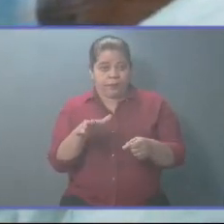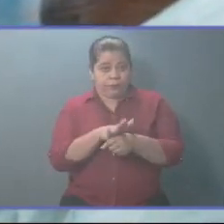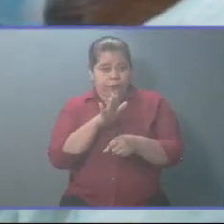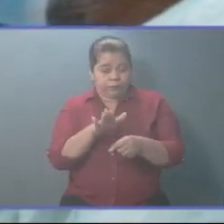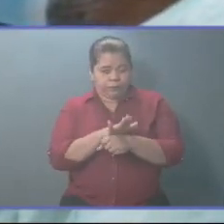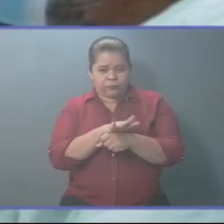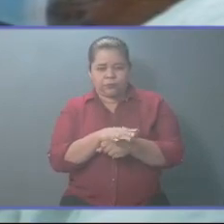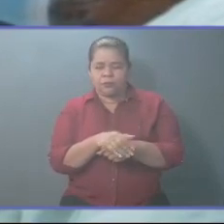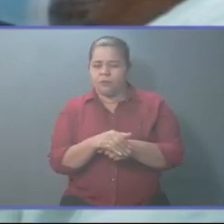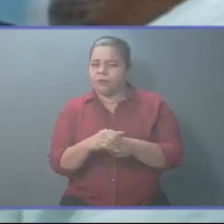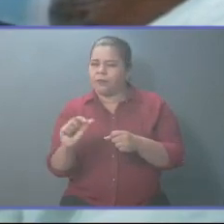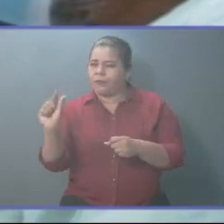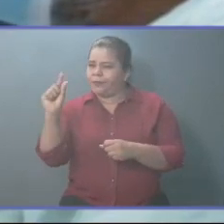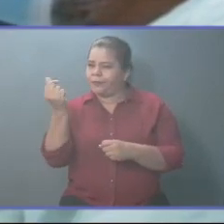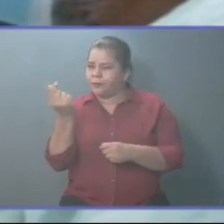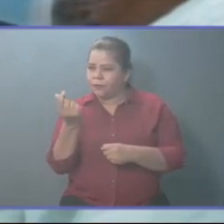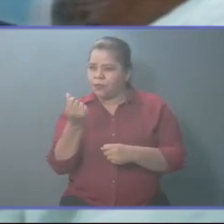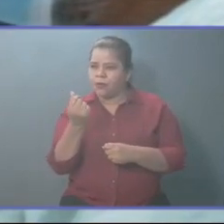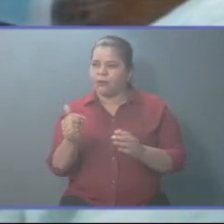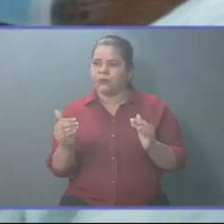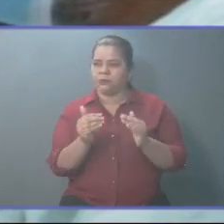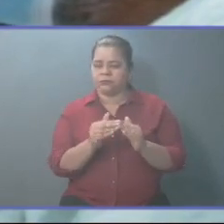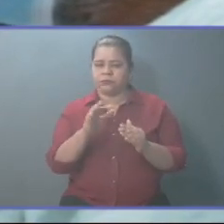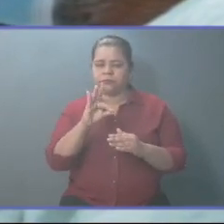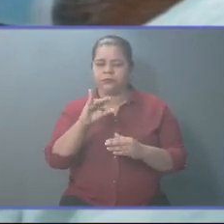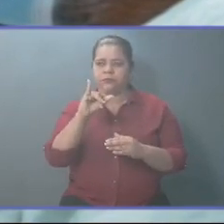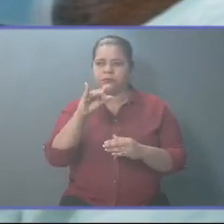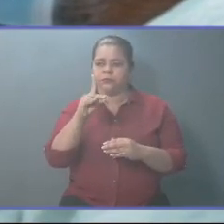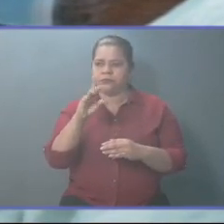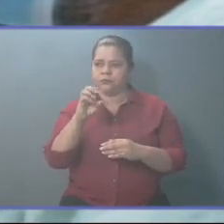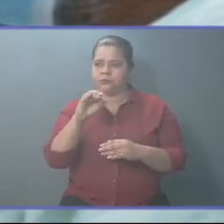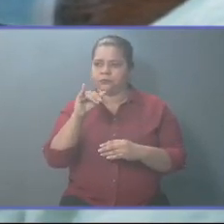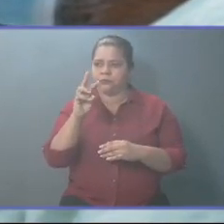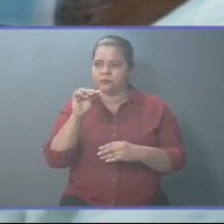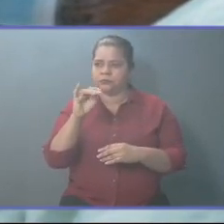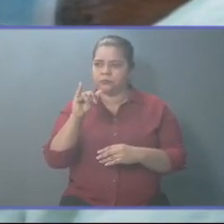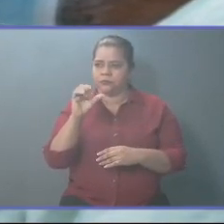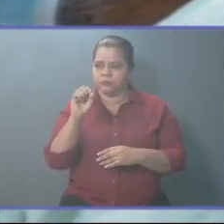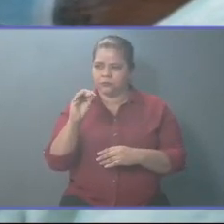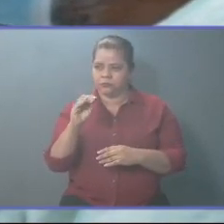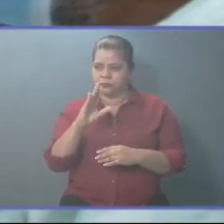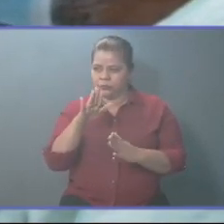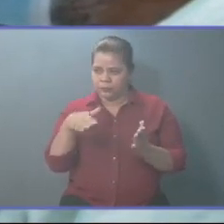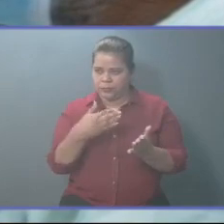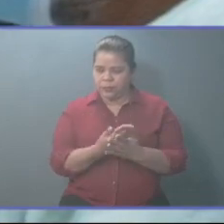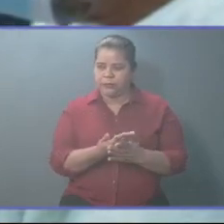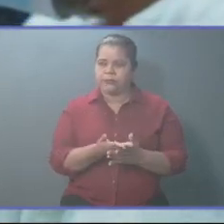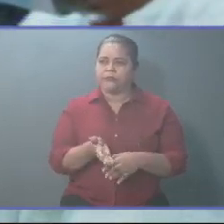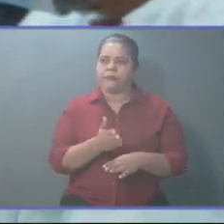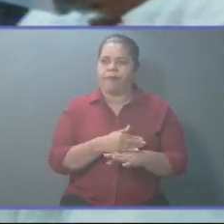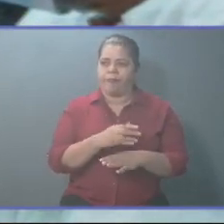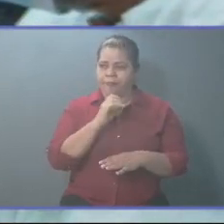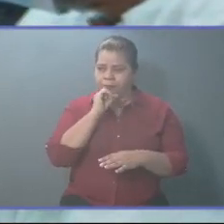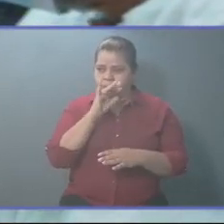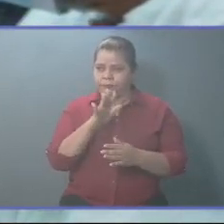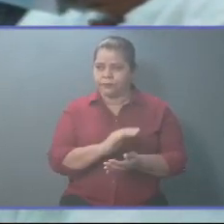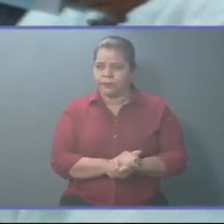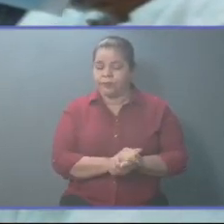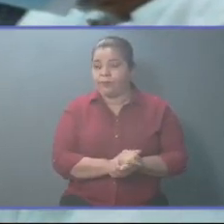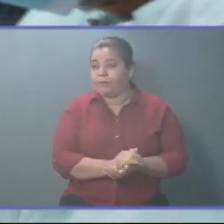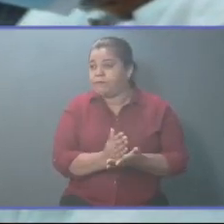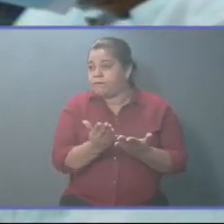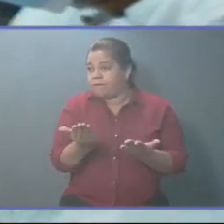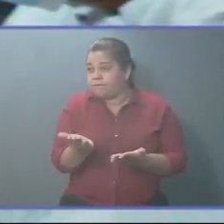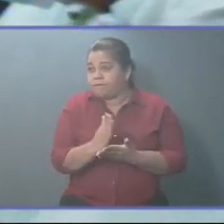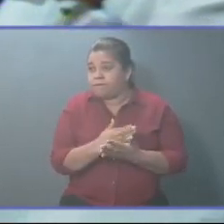través de créditos, un fideicomiso ahí. Y también pues el resto de recursos, ¿verdad?, que se plantearon. Entonces, esto es